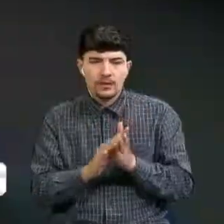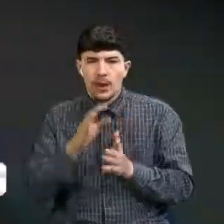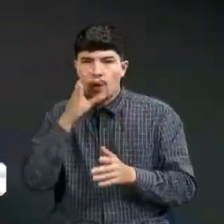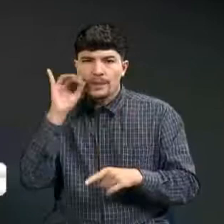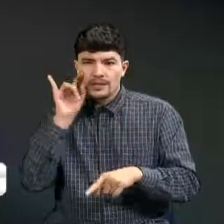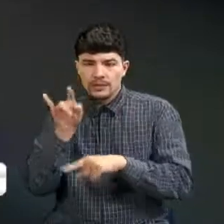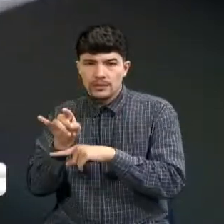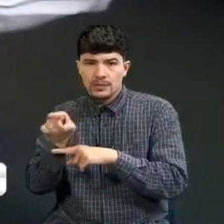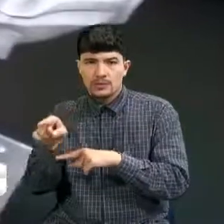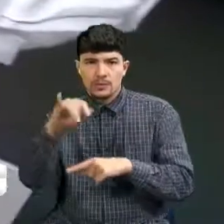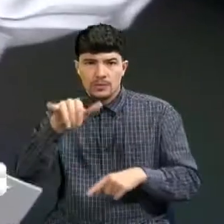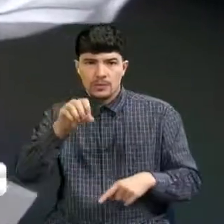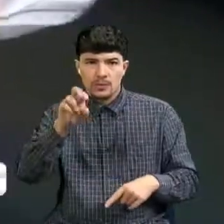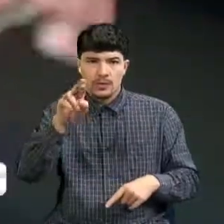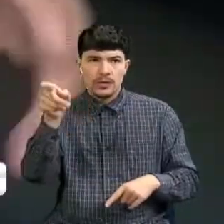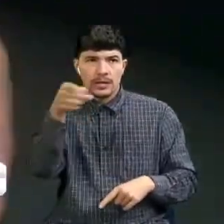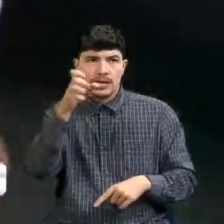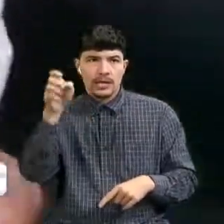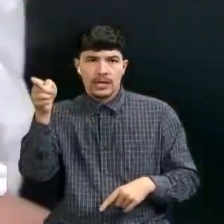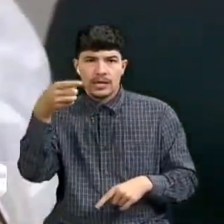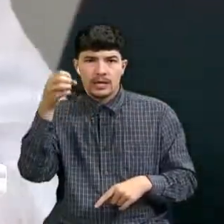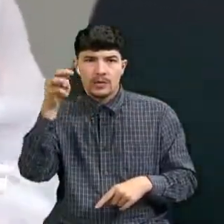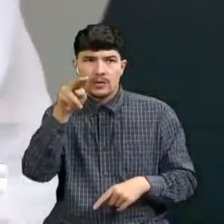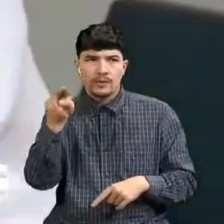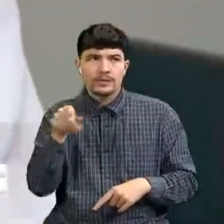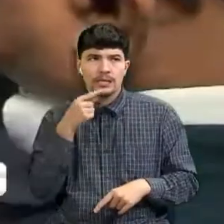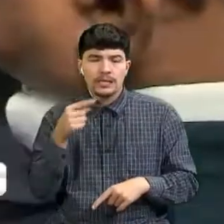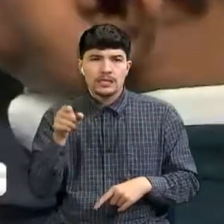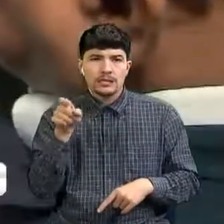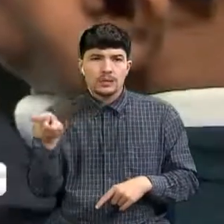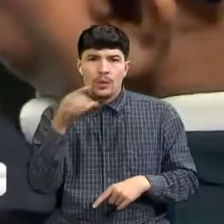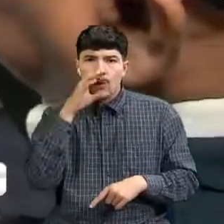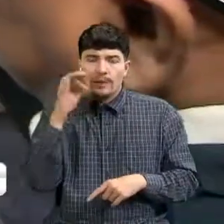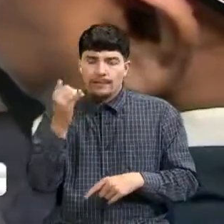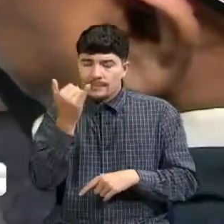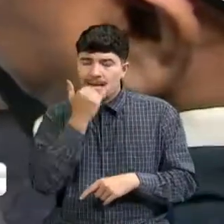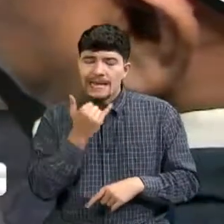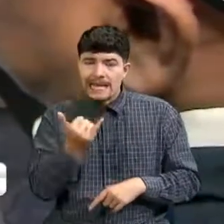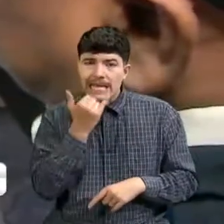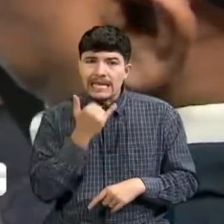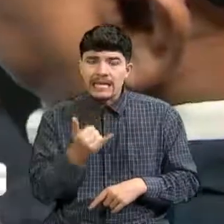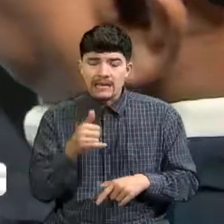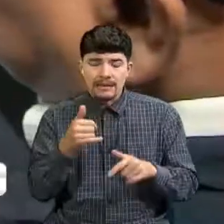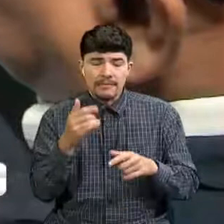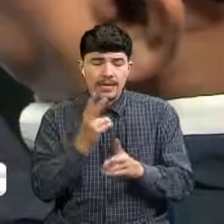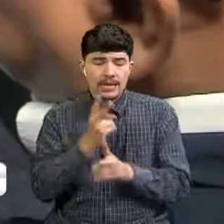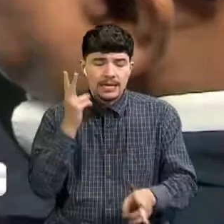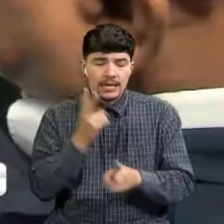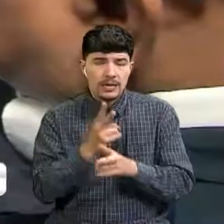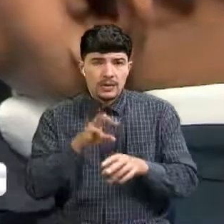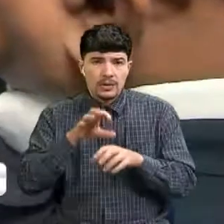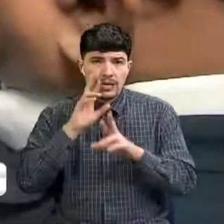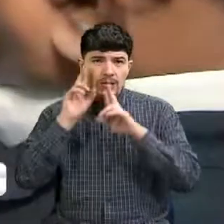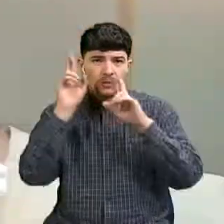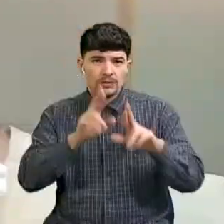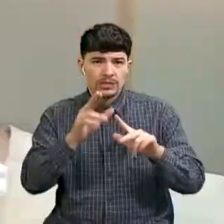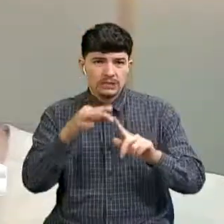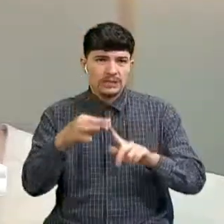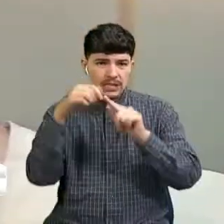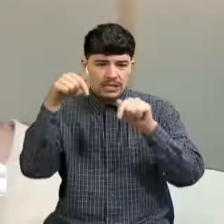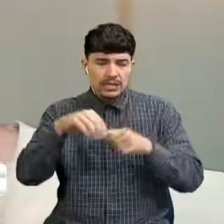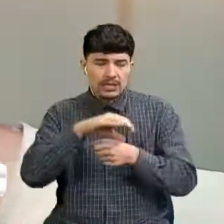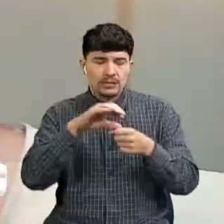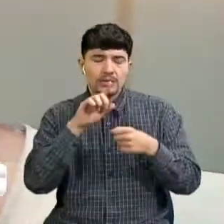jorge gómez asegura que esto pone en riesgo la categorización del municipio de bucaramanga para eso le dije